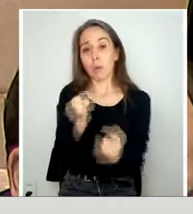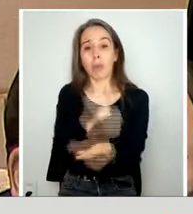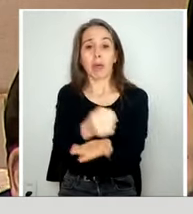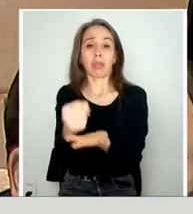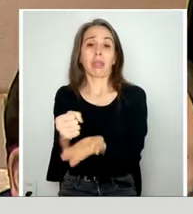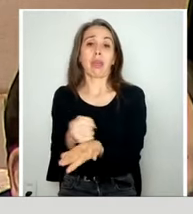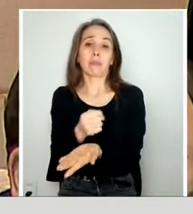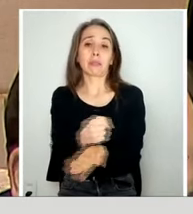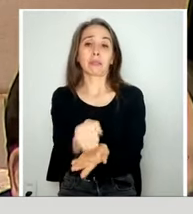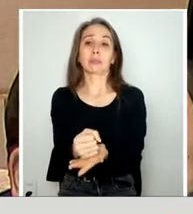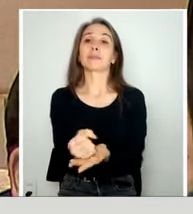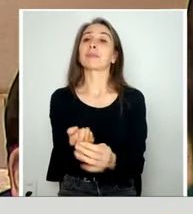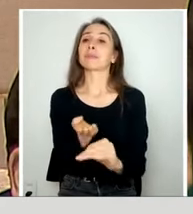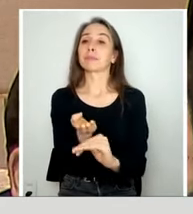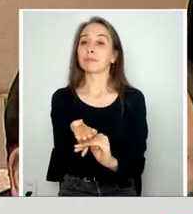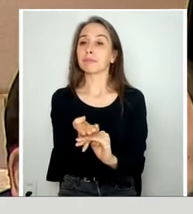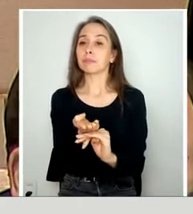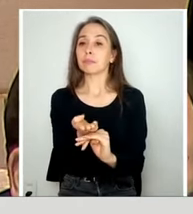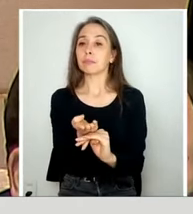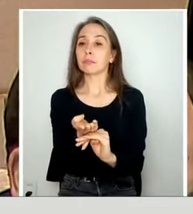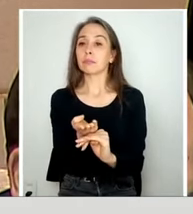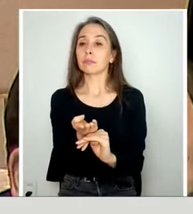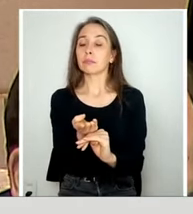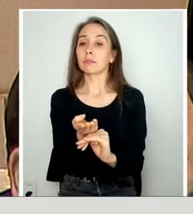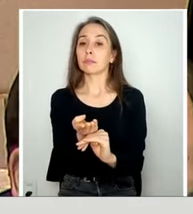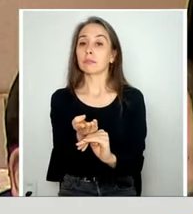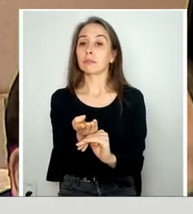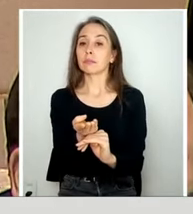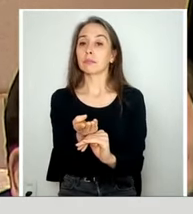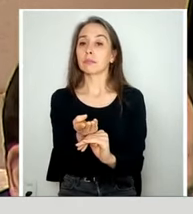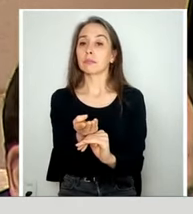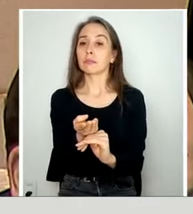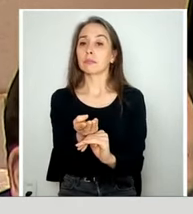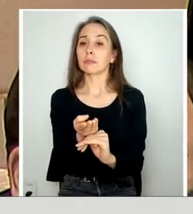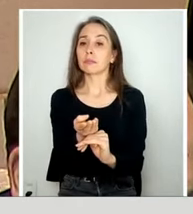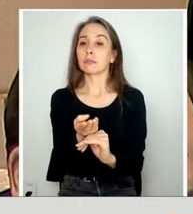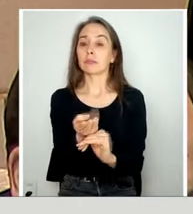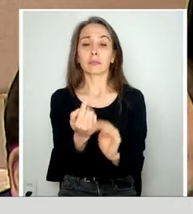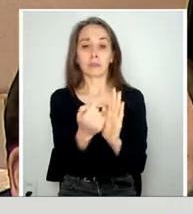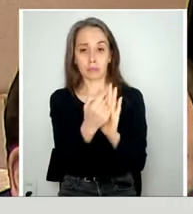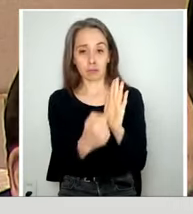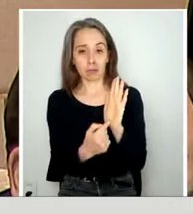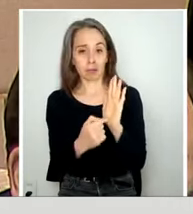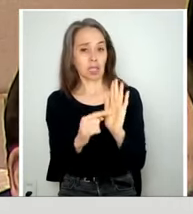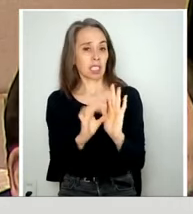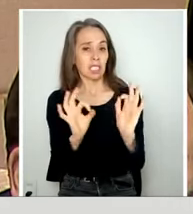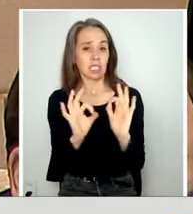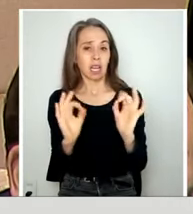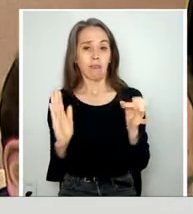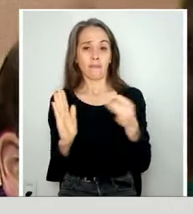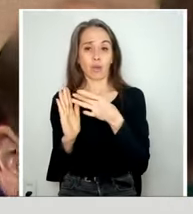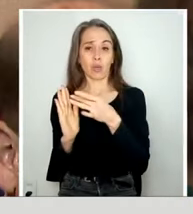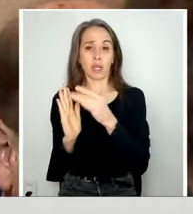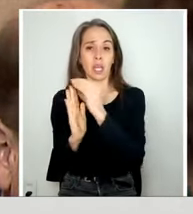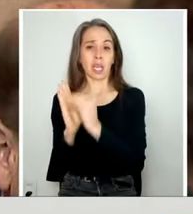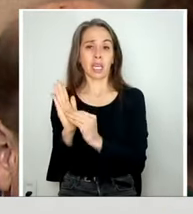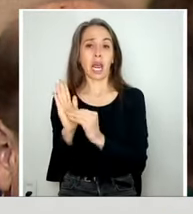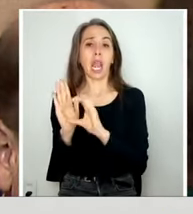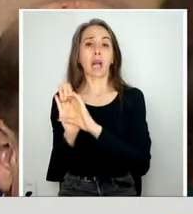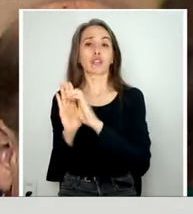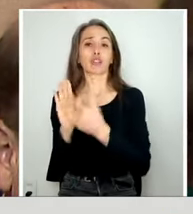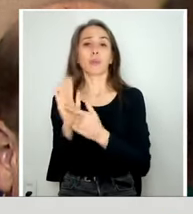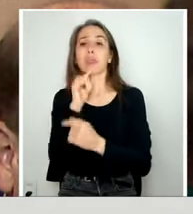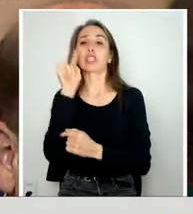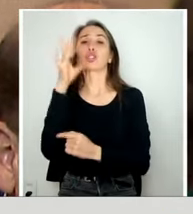en consideración que se aquí no existe ninguna vulneración a las facultades exclusivas de del presidente